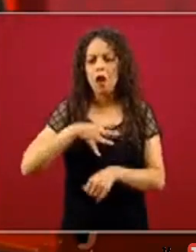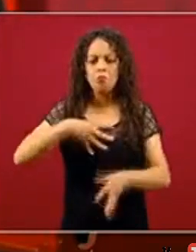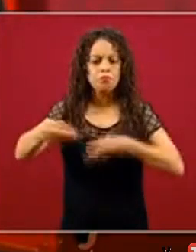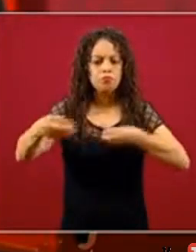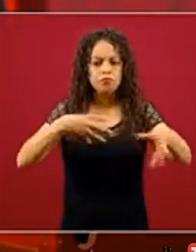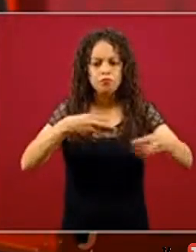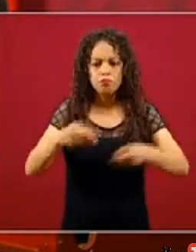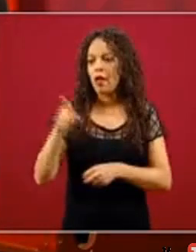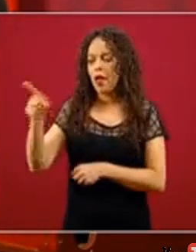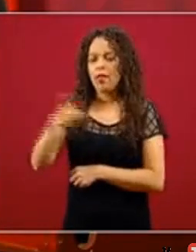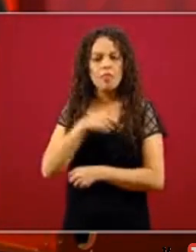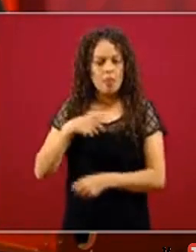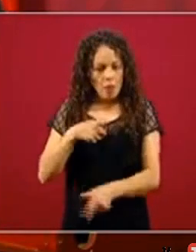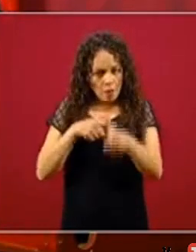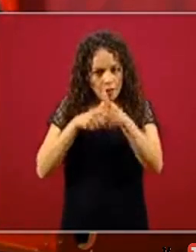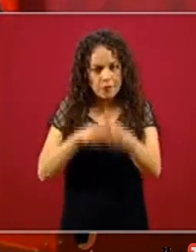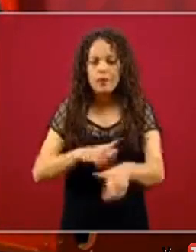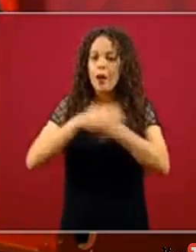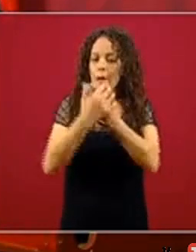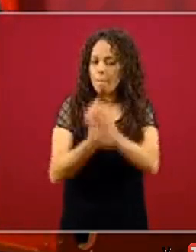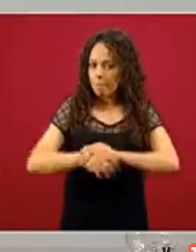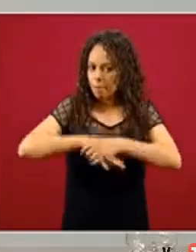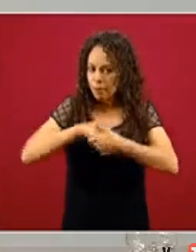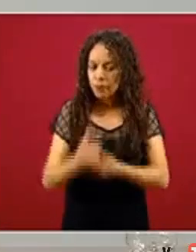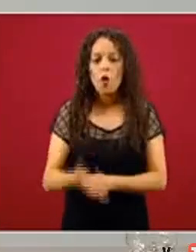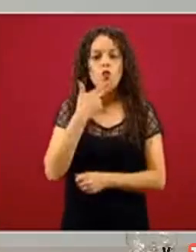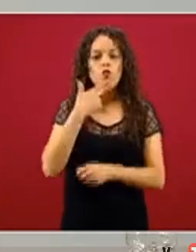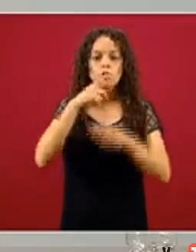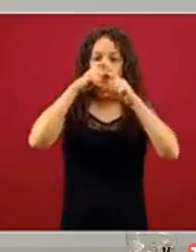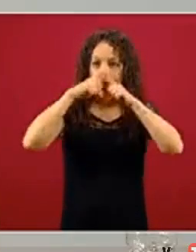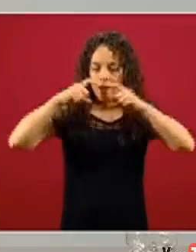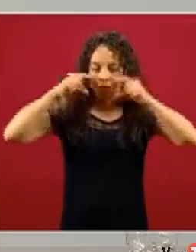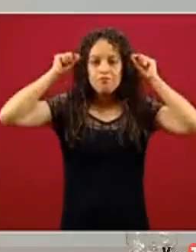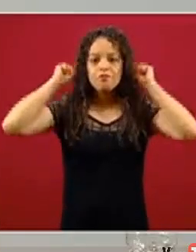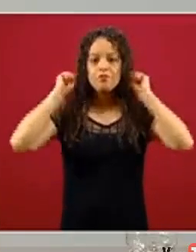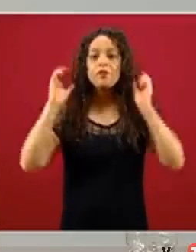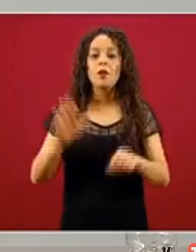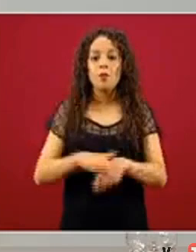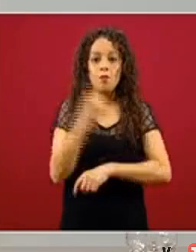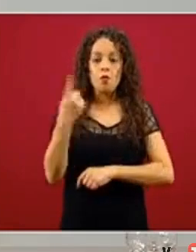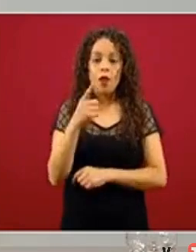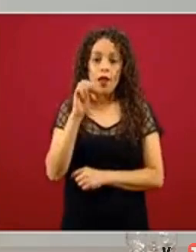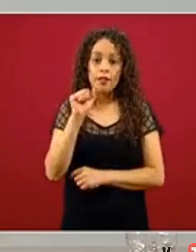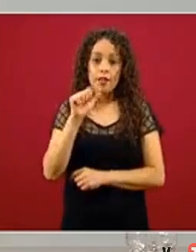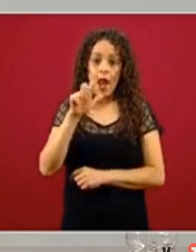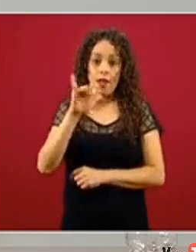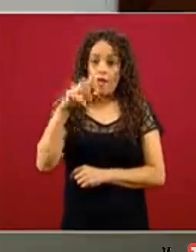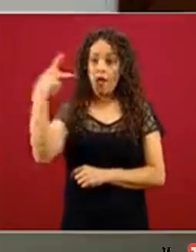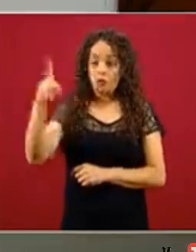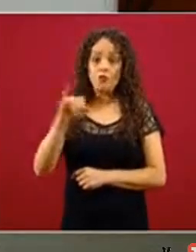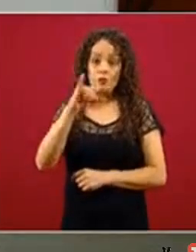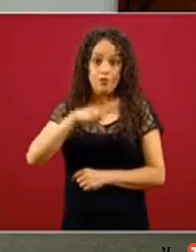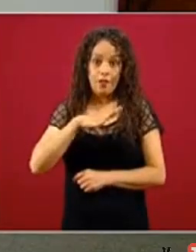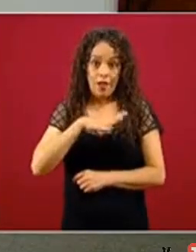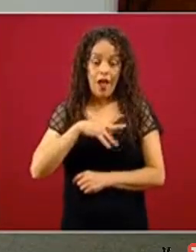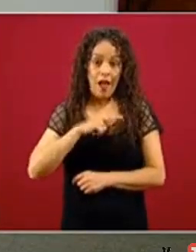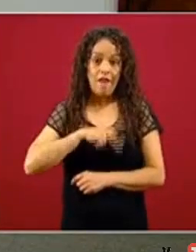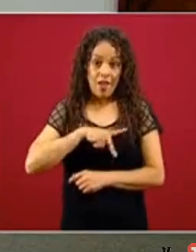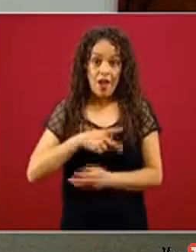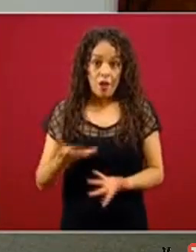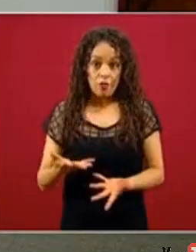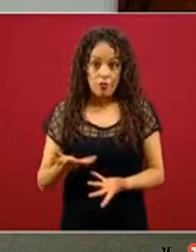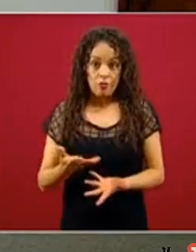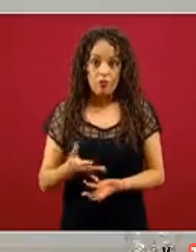sus manos, si utilizan cubreboca, dado que su saliva sí contiene el virus, y si estornudan